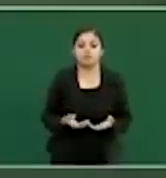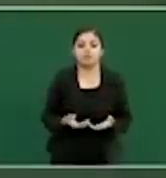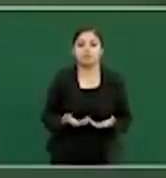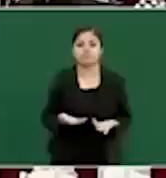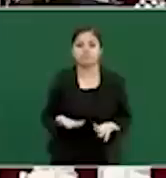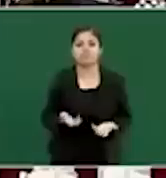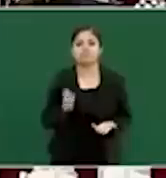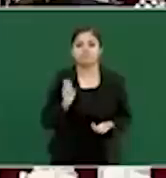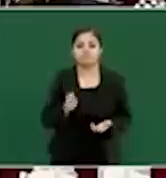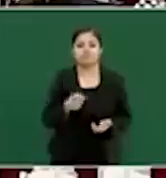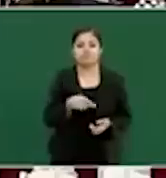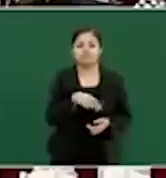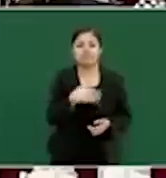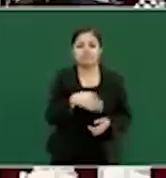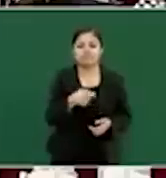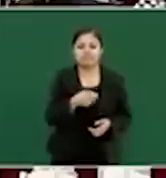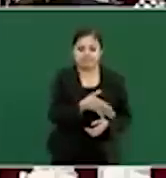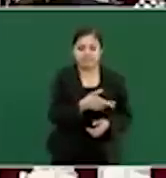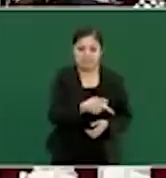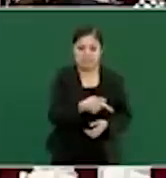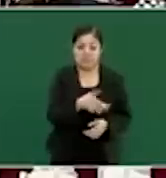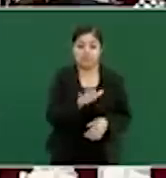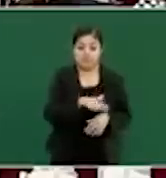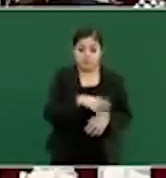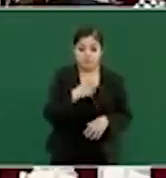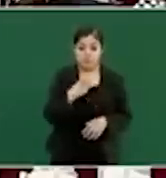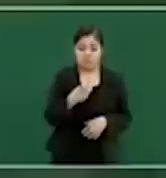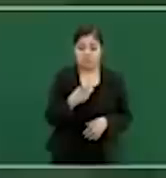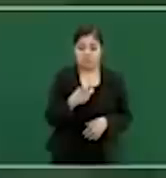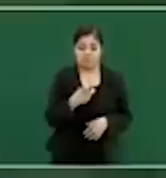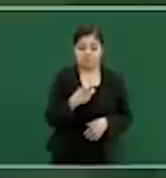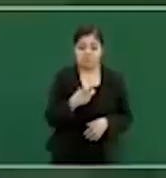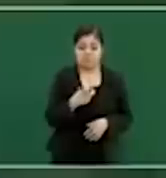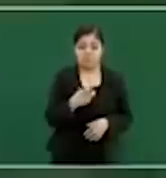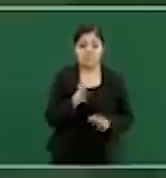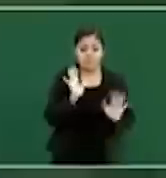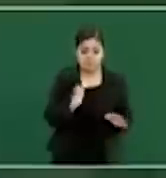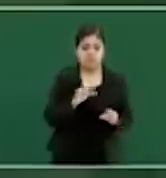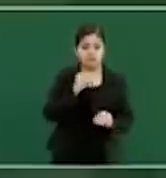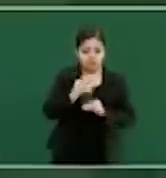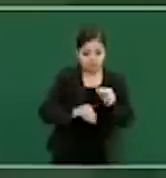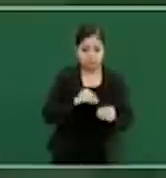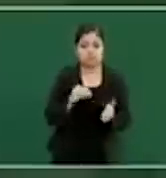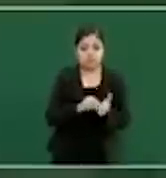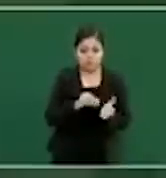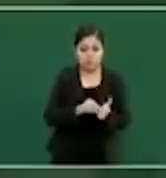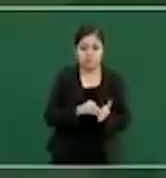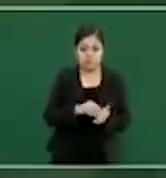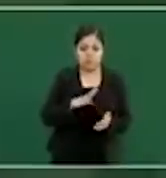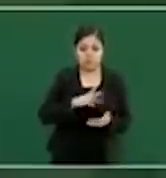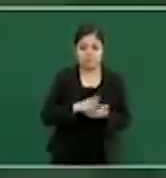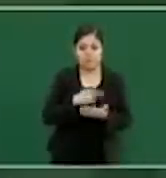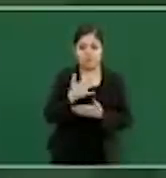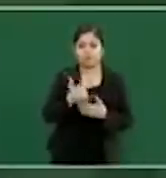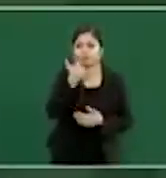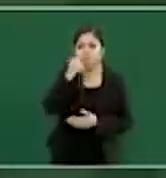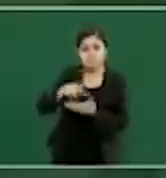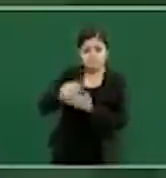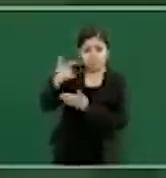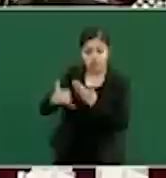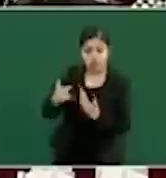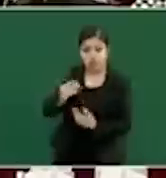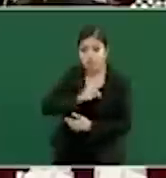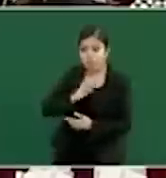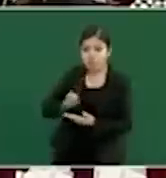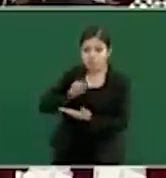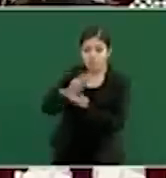a la vía esta, ¿sí? Entonces, él nos hizo ya el planteamiento y estamos trabajando de manera. ¿El proyecto podría presentarse ya